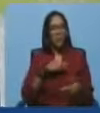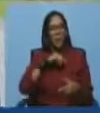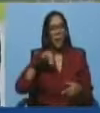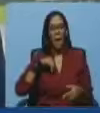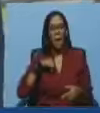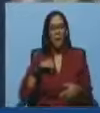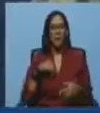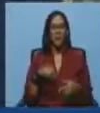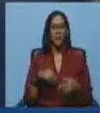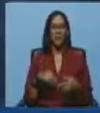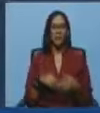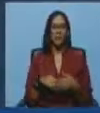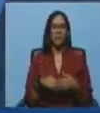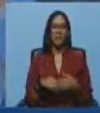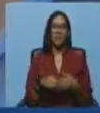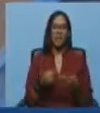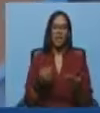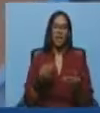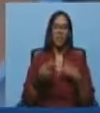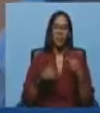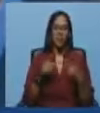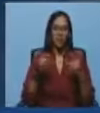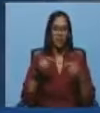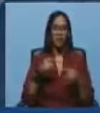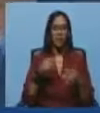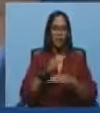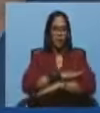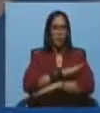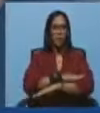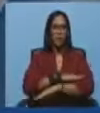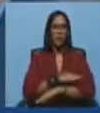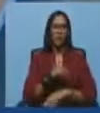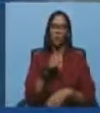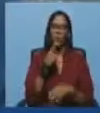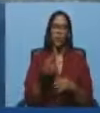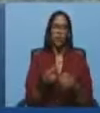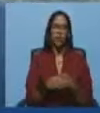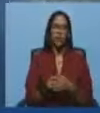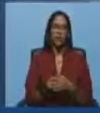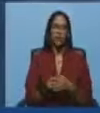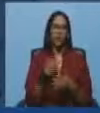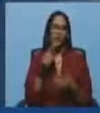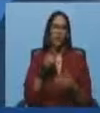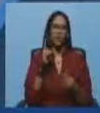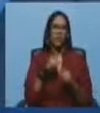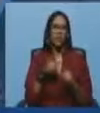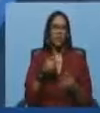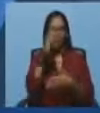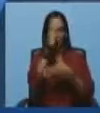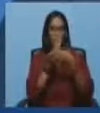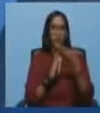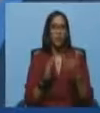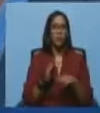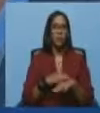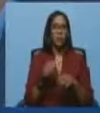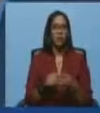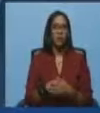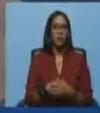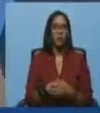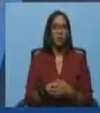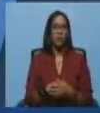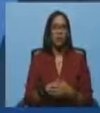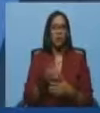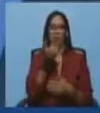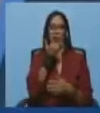de repartir, de reproducir esta conducta. No lo digo desde la... O sea, lo digo también desde la modestia, pues, porque uno